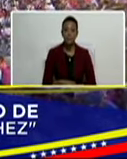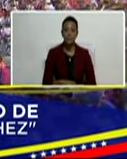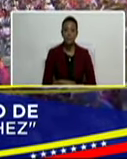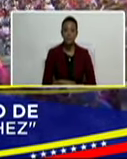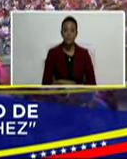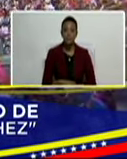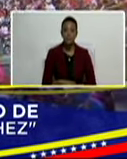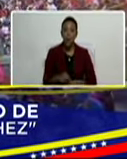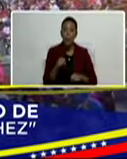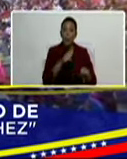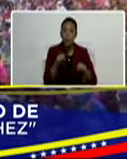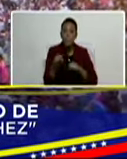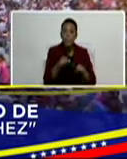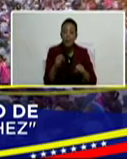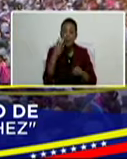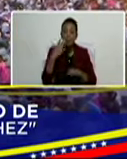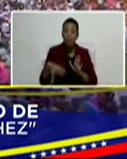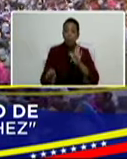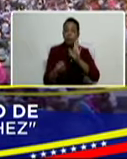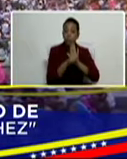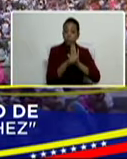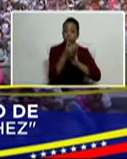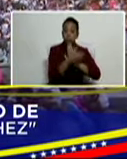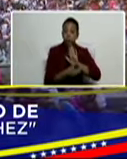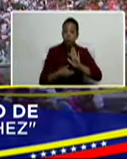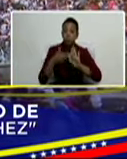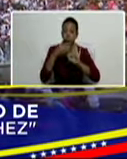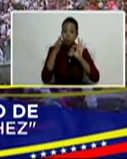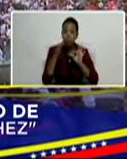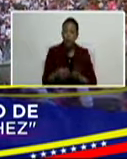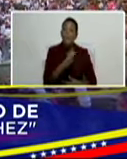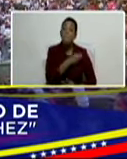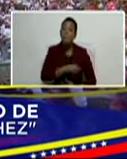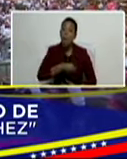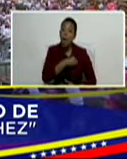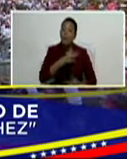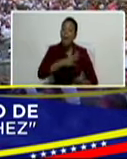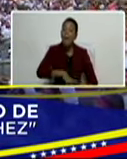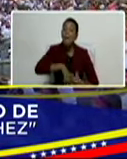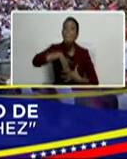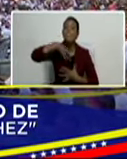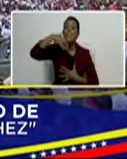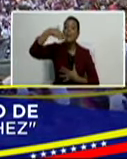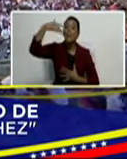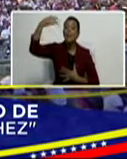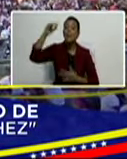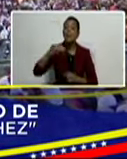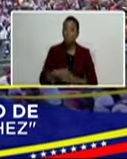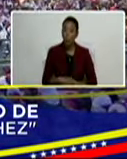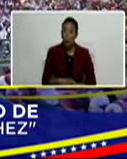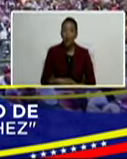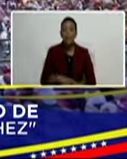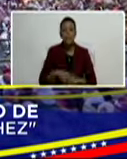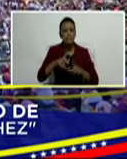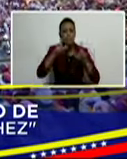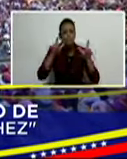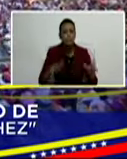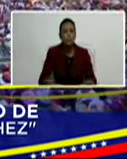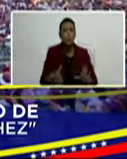Si el movimiento lleva la marca ética, moral, espiritual de una